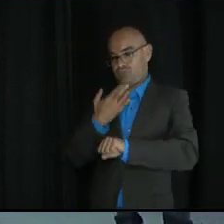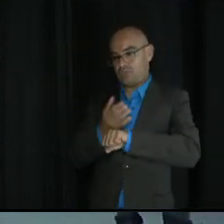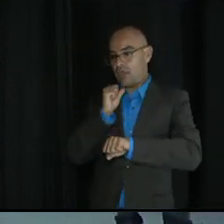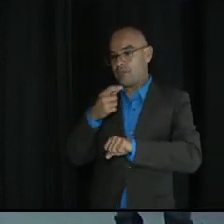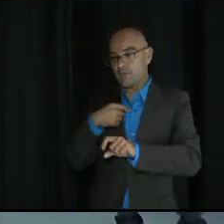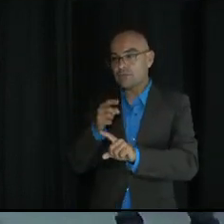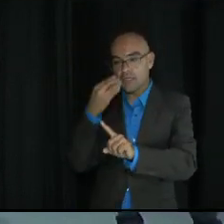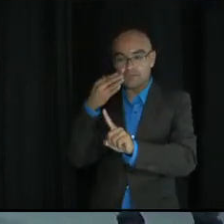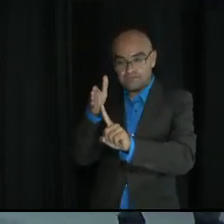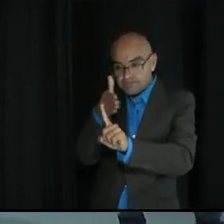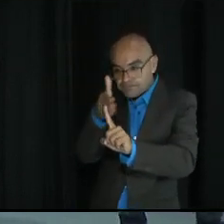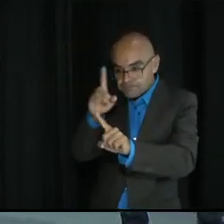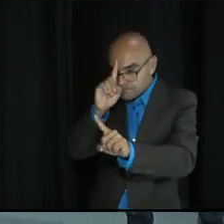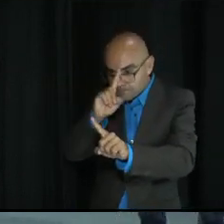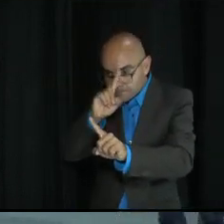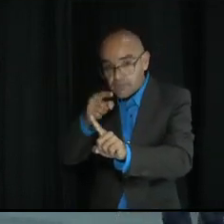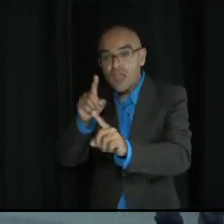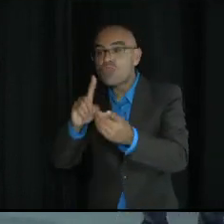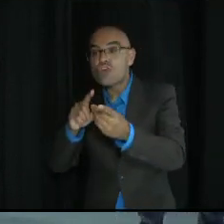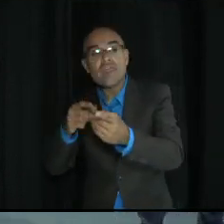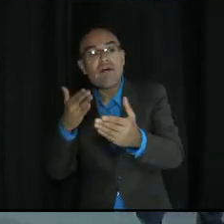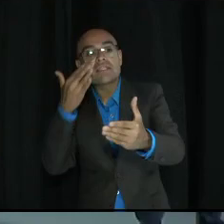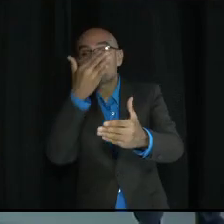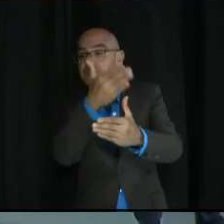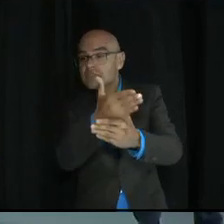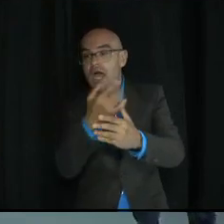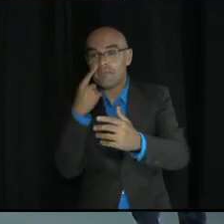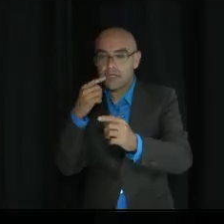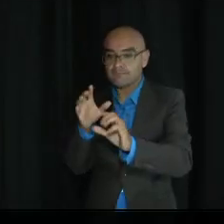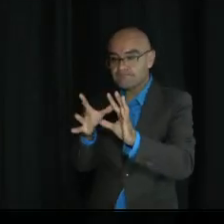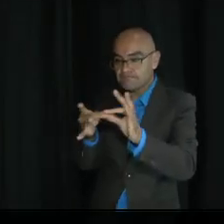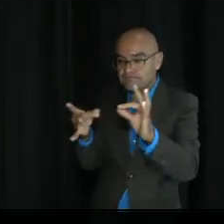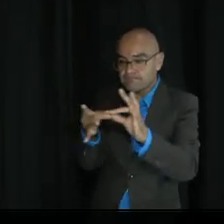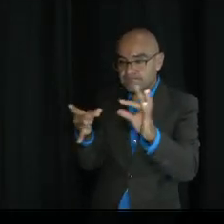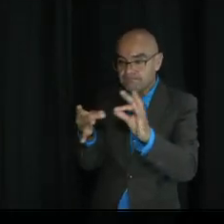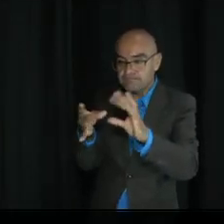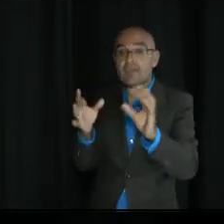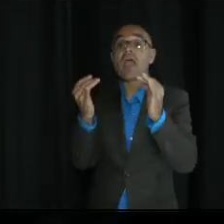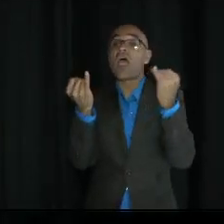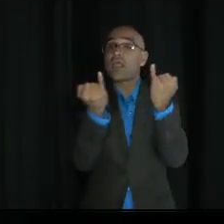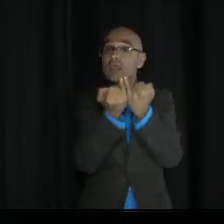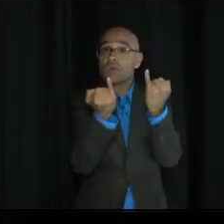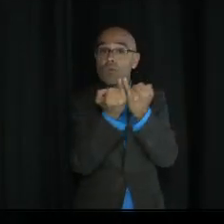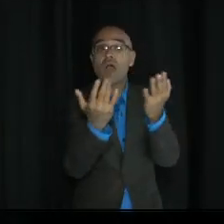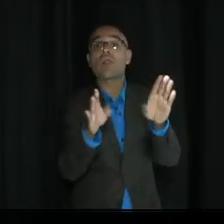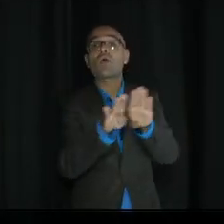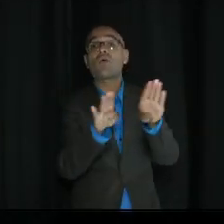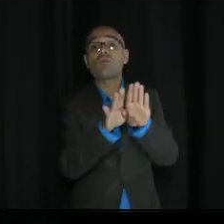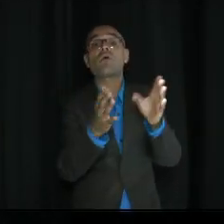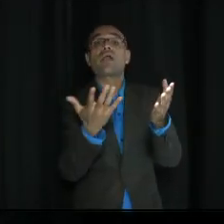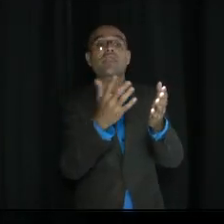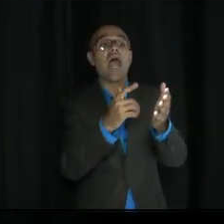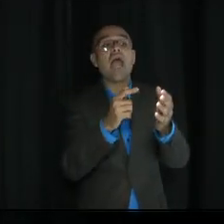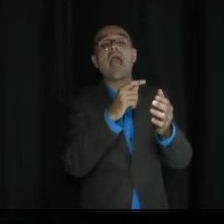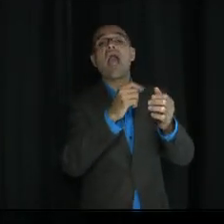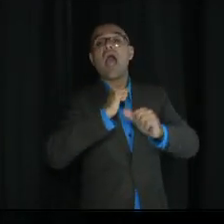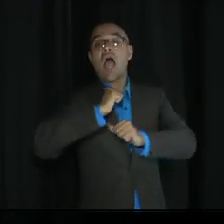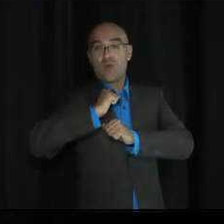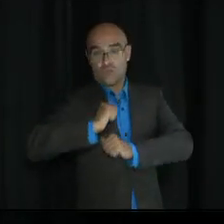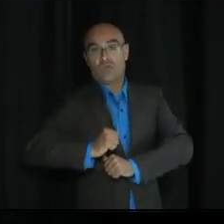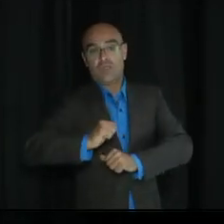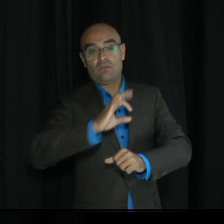establece la ley. Si es una infracción administrativa, le sean aplicadas las sanciones a través de multas, y en el caso de que sea